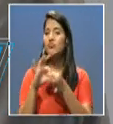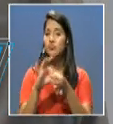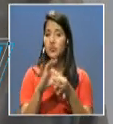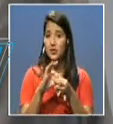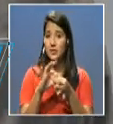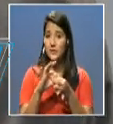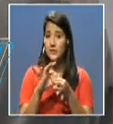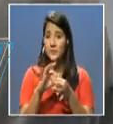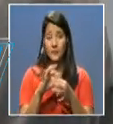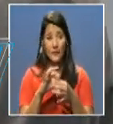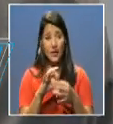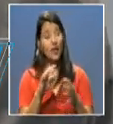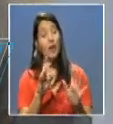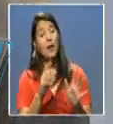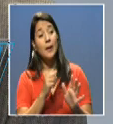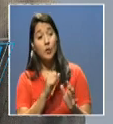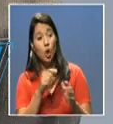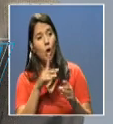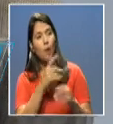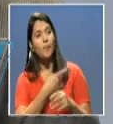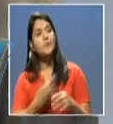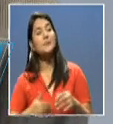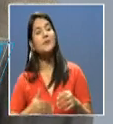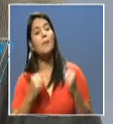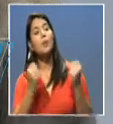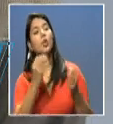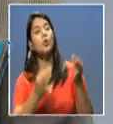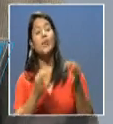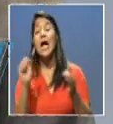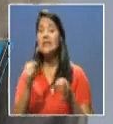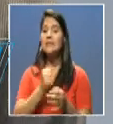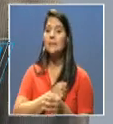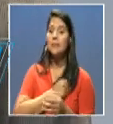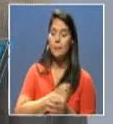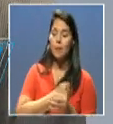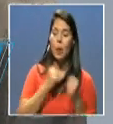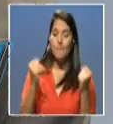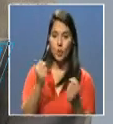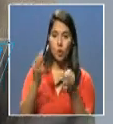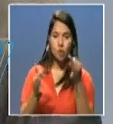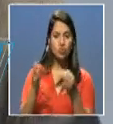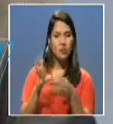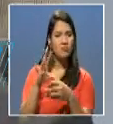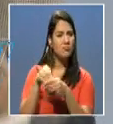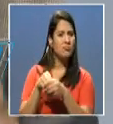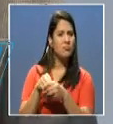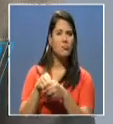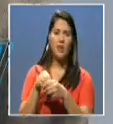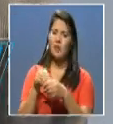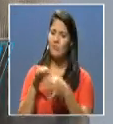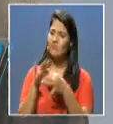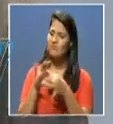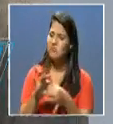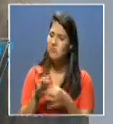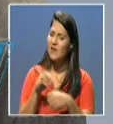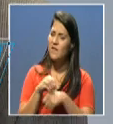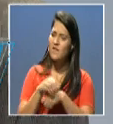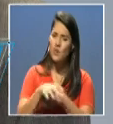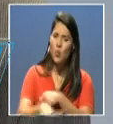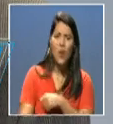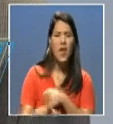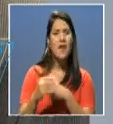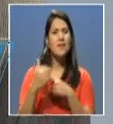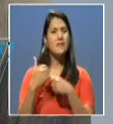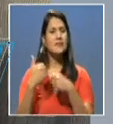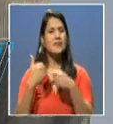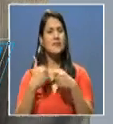Judicial. Del Poder Judicial, que está mezclado en toda esta dinámica, en toda esta historia de influencias, de toma de decisiones judiciales al más